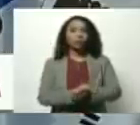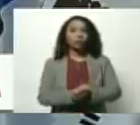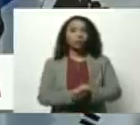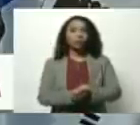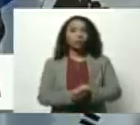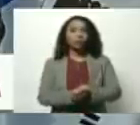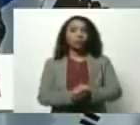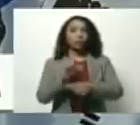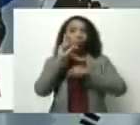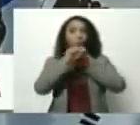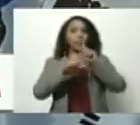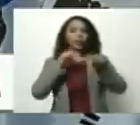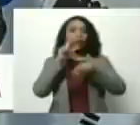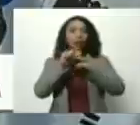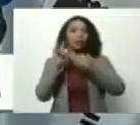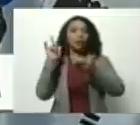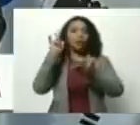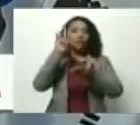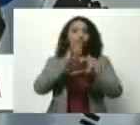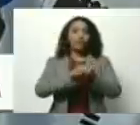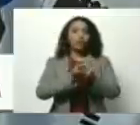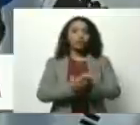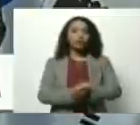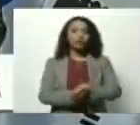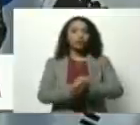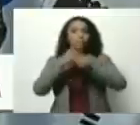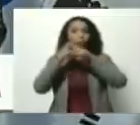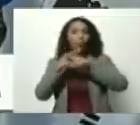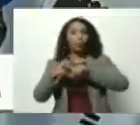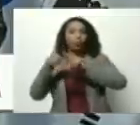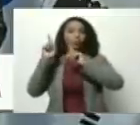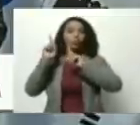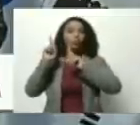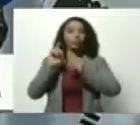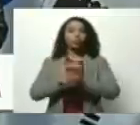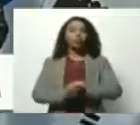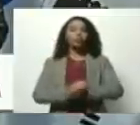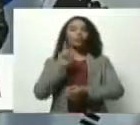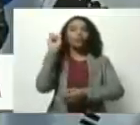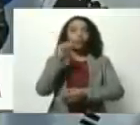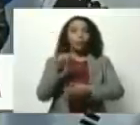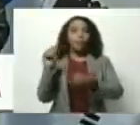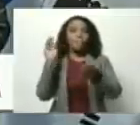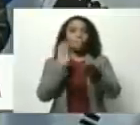en su cuenta Twitter dicho avión. En otro también coloca